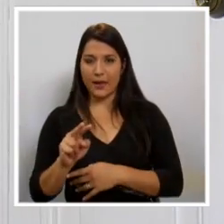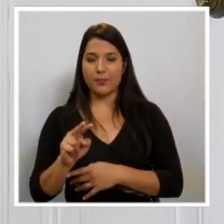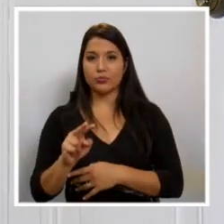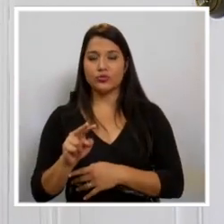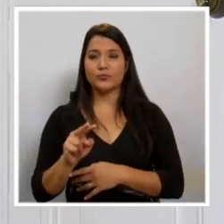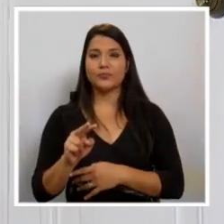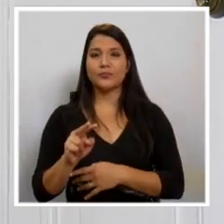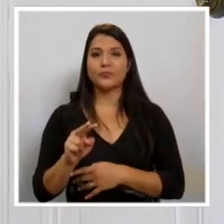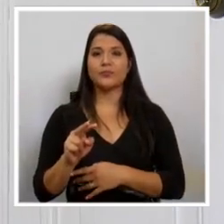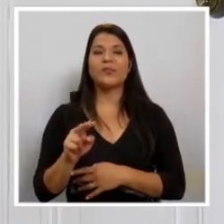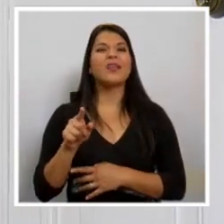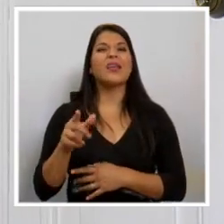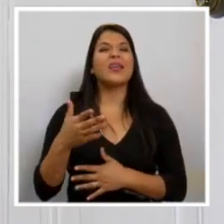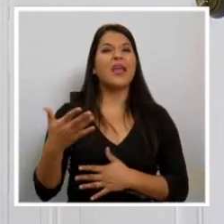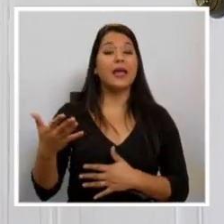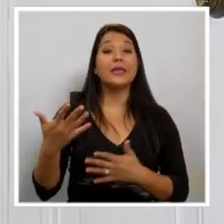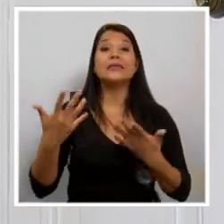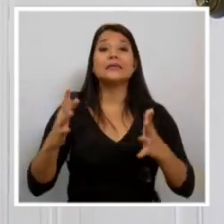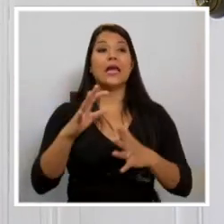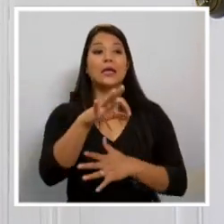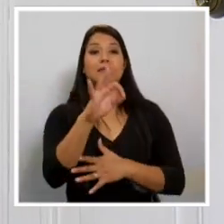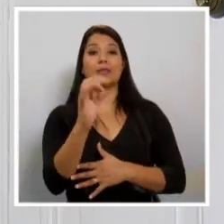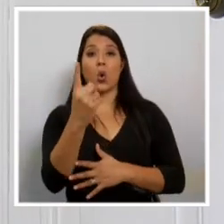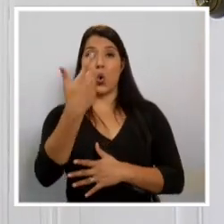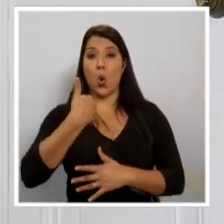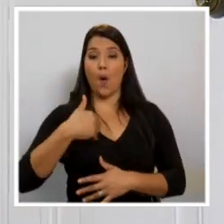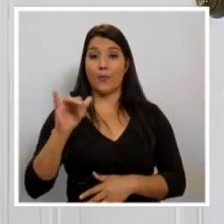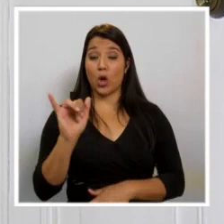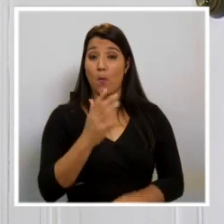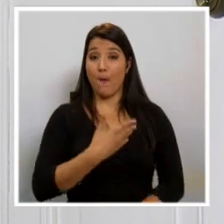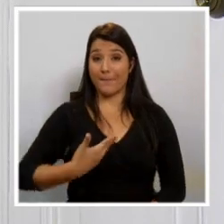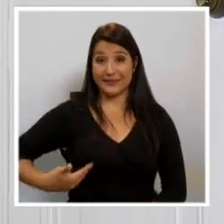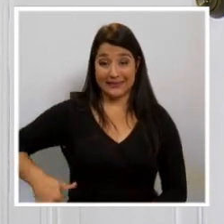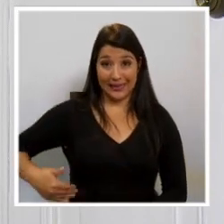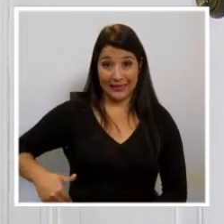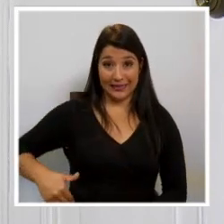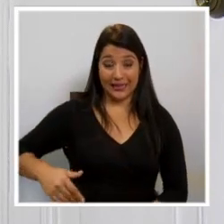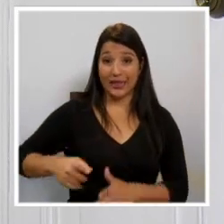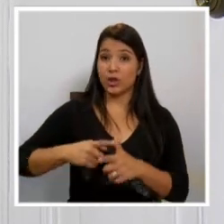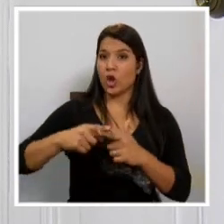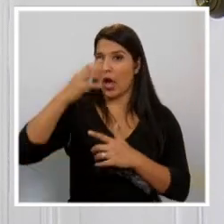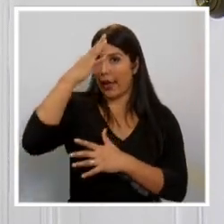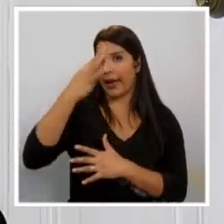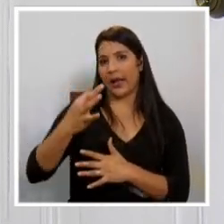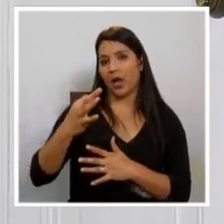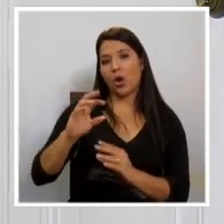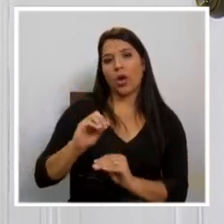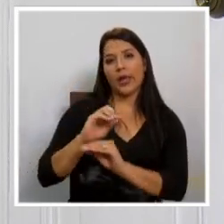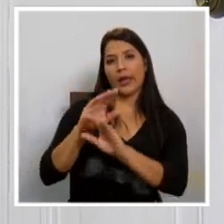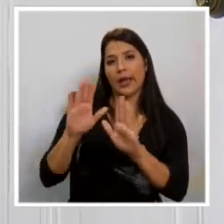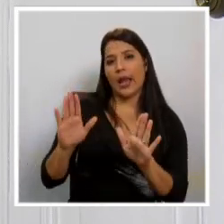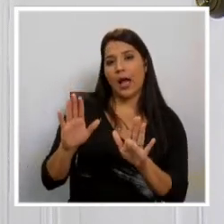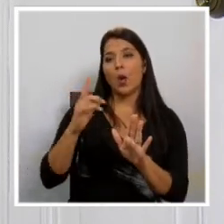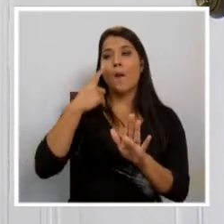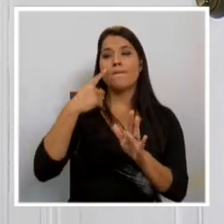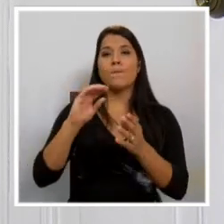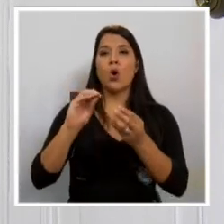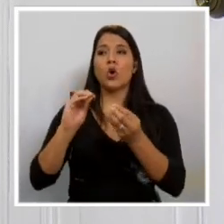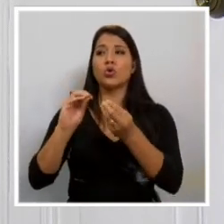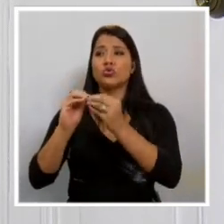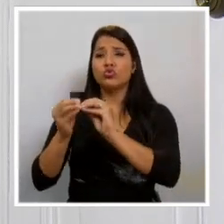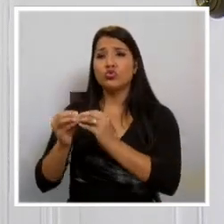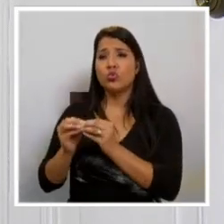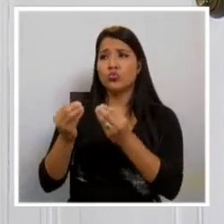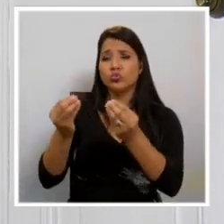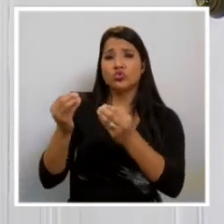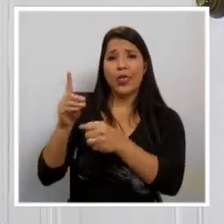del directorio, y es que ya fue elegido un hombre como presidente. Creo que está muy claro, por la cantidad de mujeres